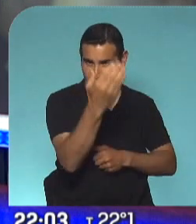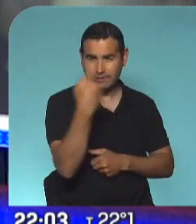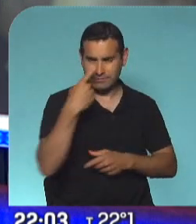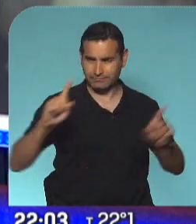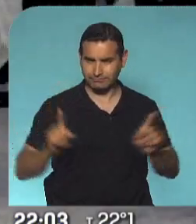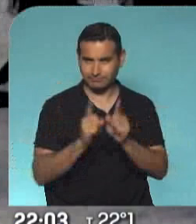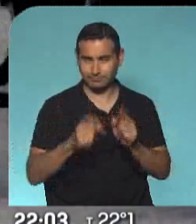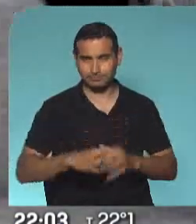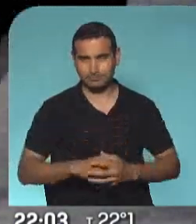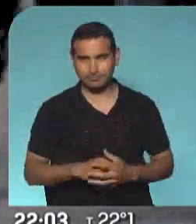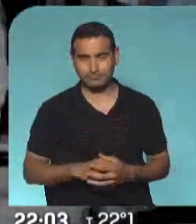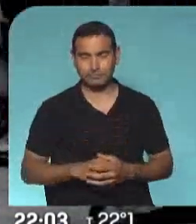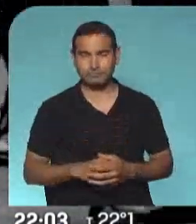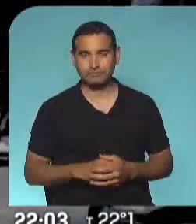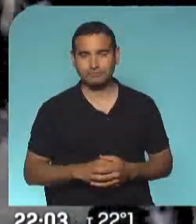así.